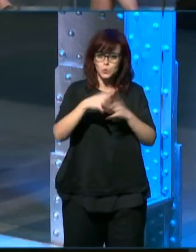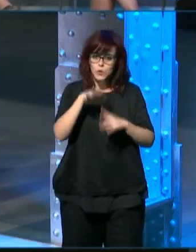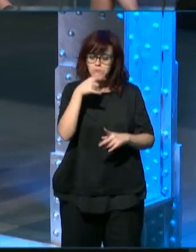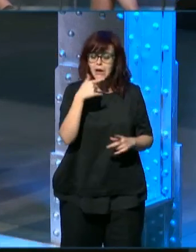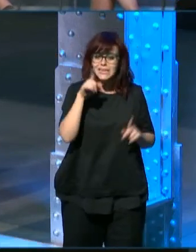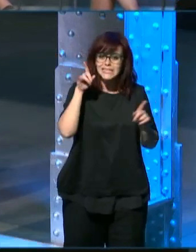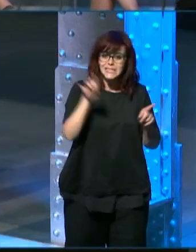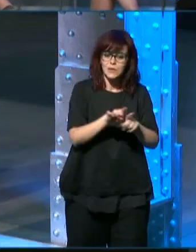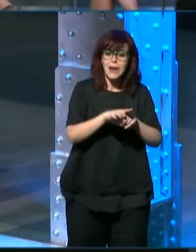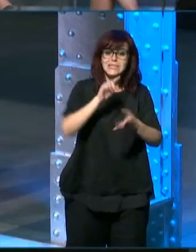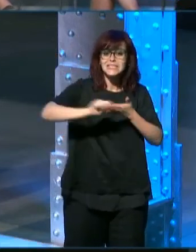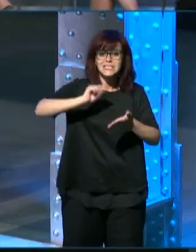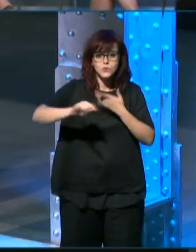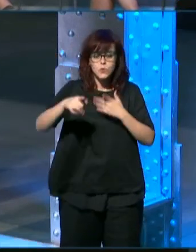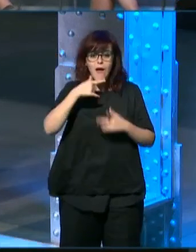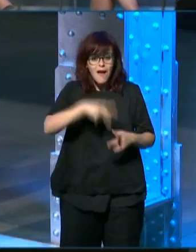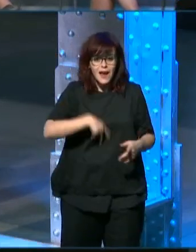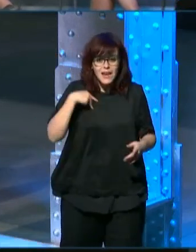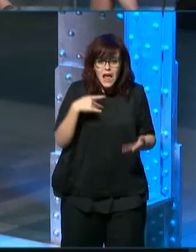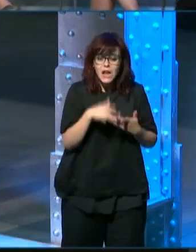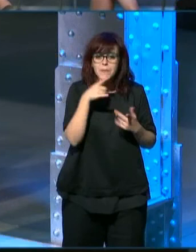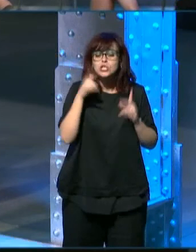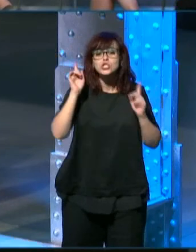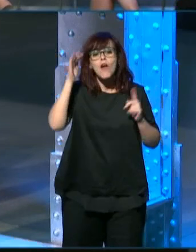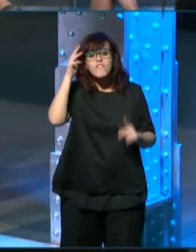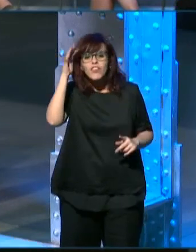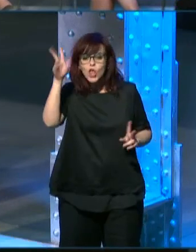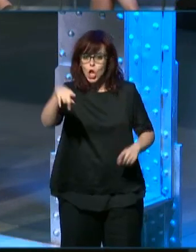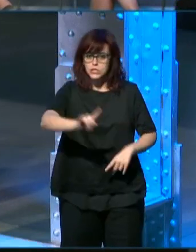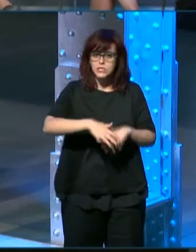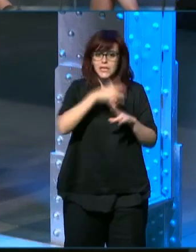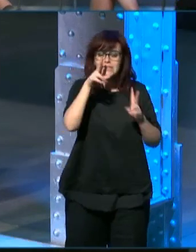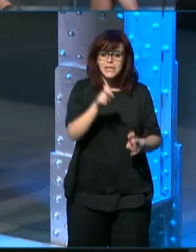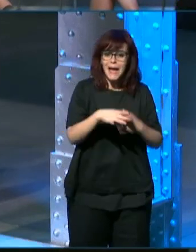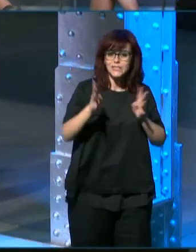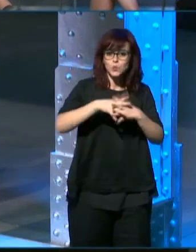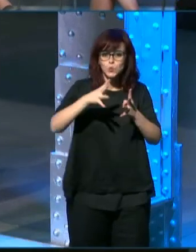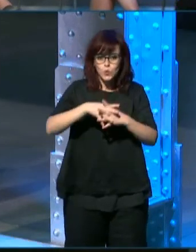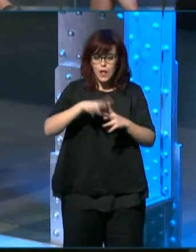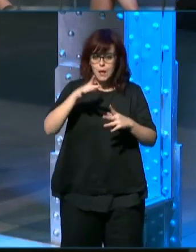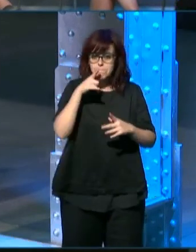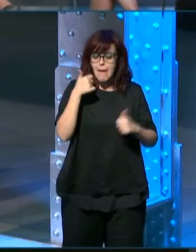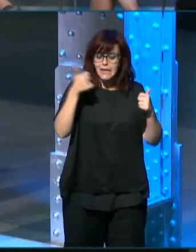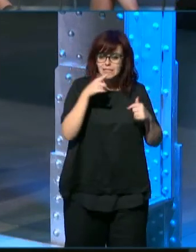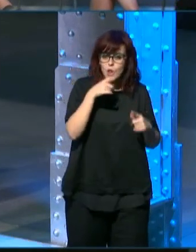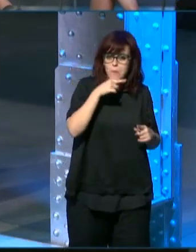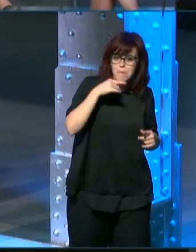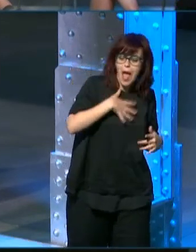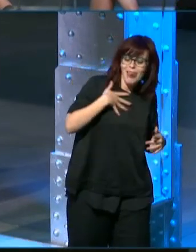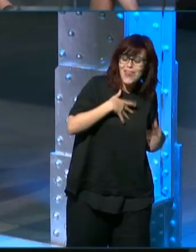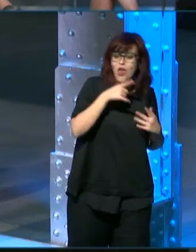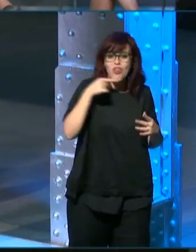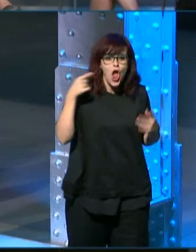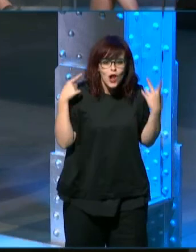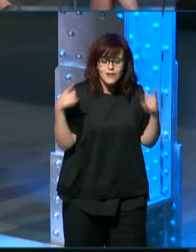para que la escritura en general, no solamente las ficciones, es íntimamente estructurante más allá del placer o del dolor, porque eso